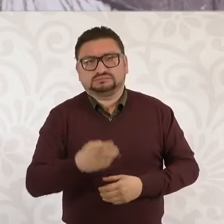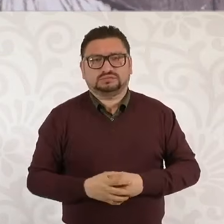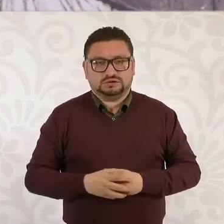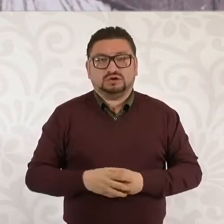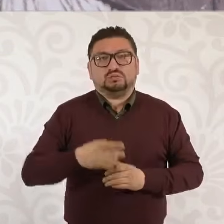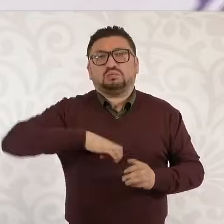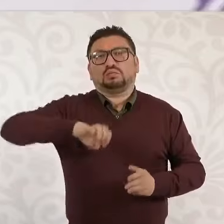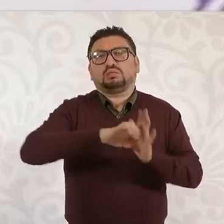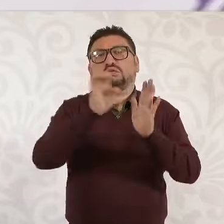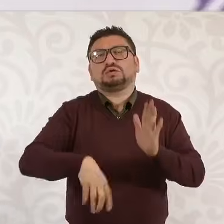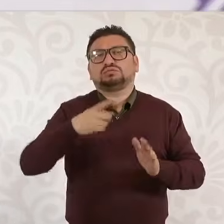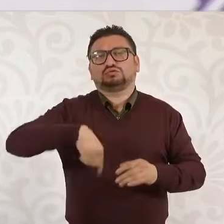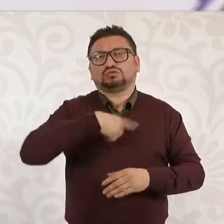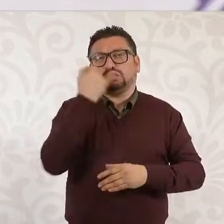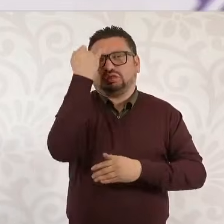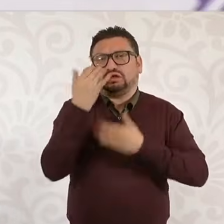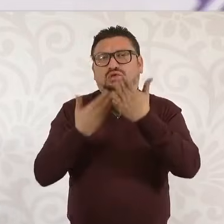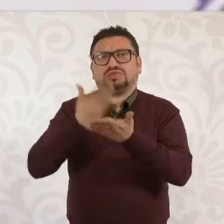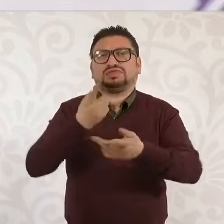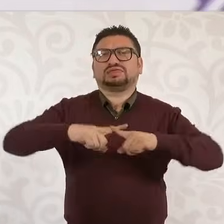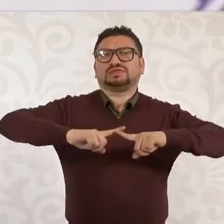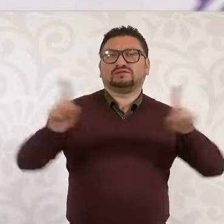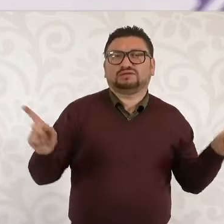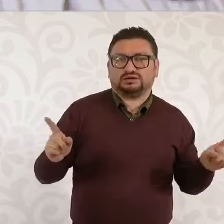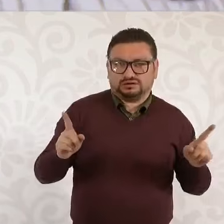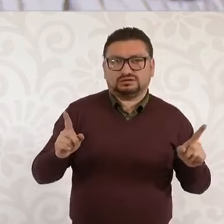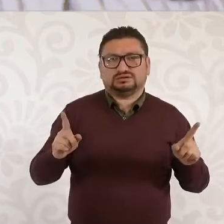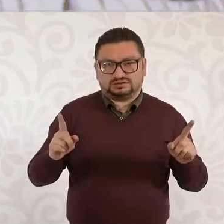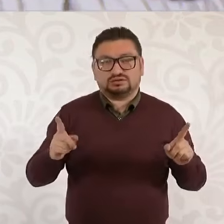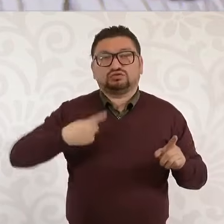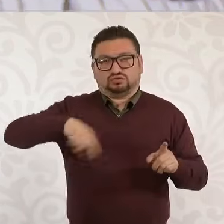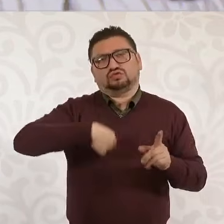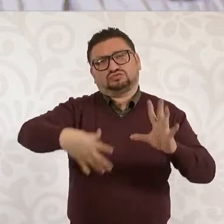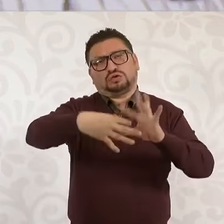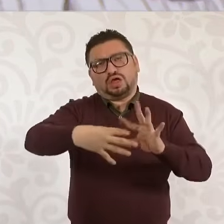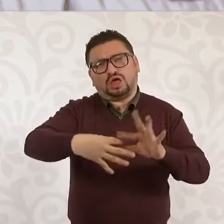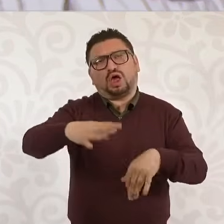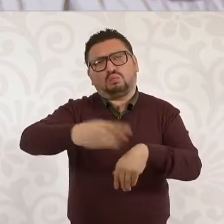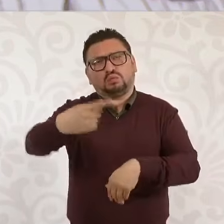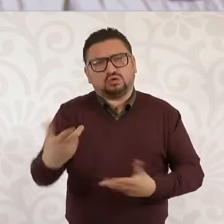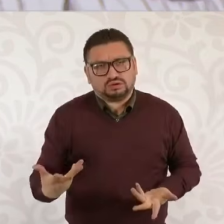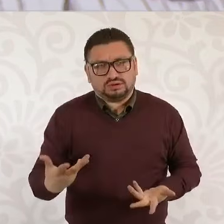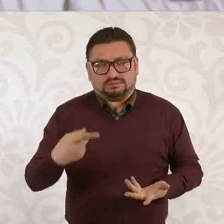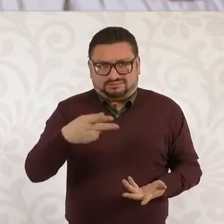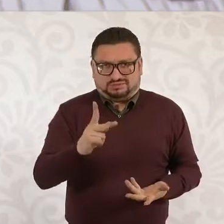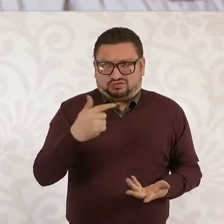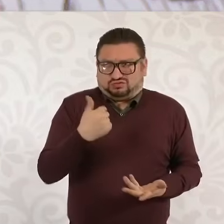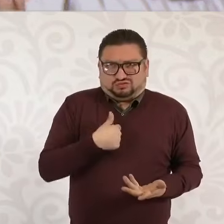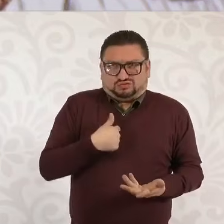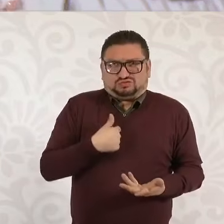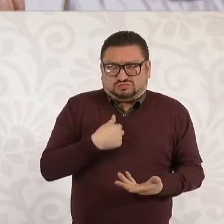Si enviáramos otra propuesta distinta, pues entonces tendríamos que explicar por qué. Y no encuentro yo